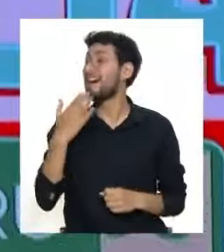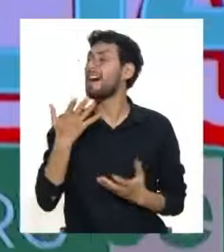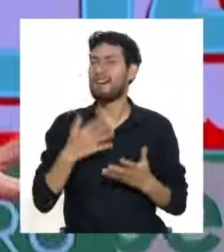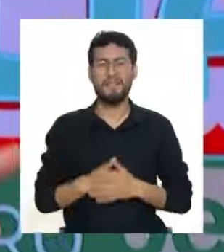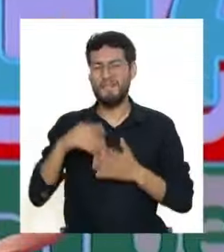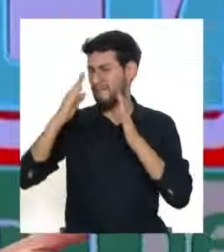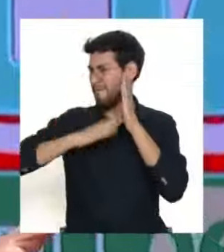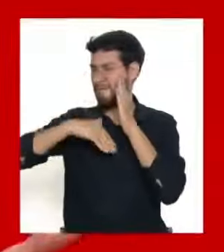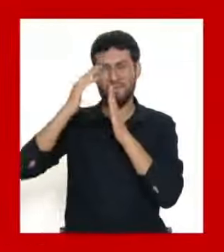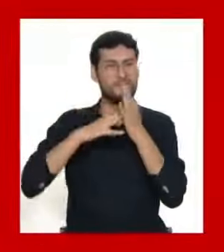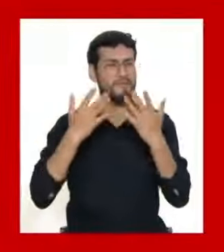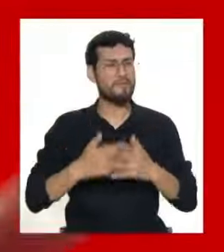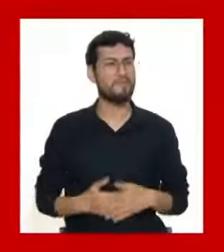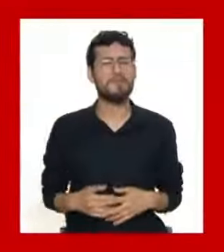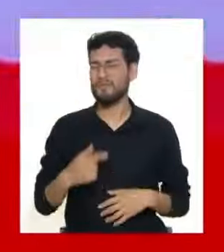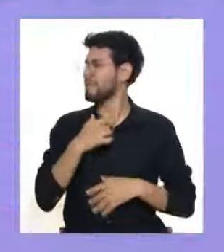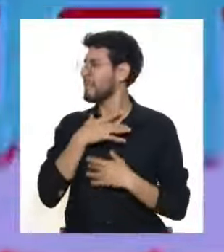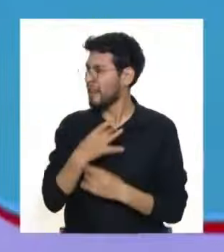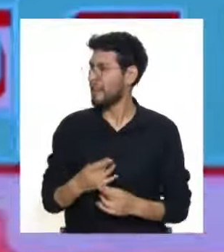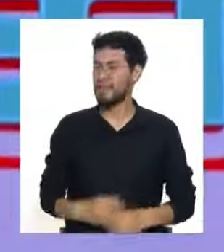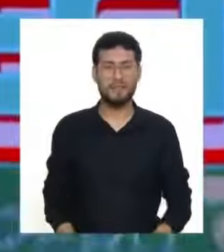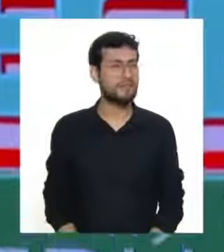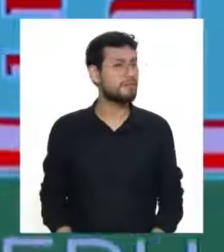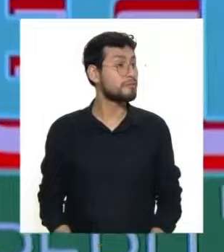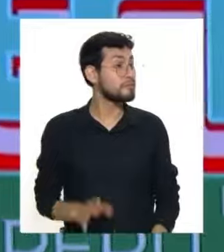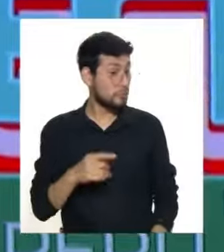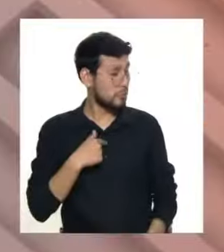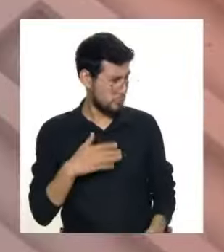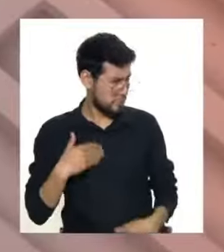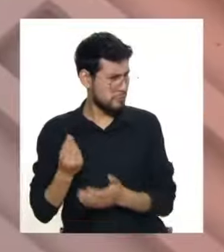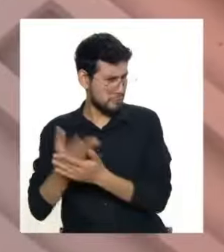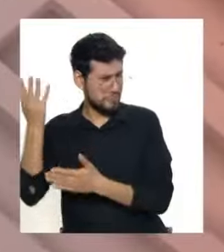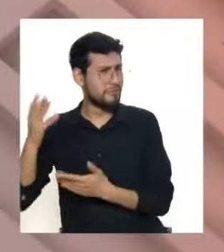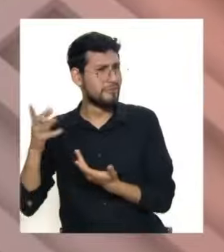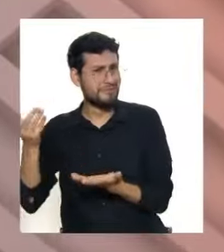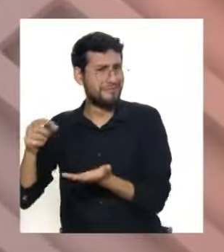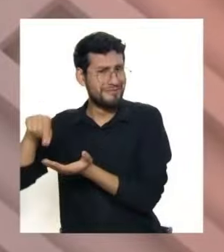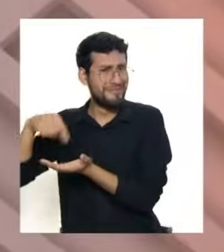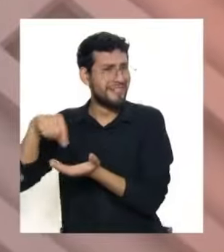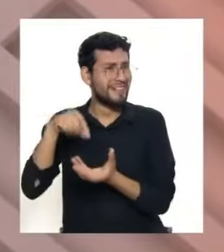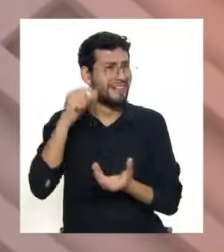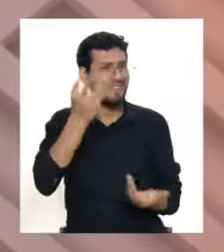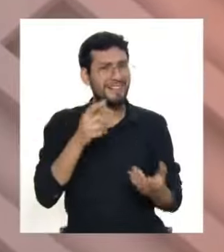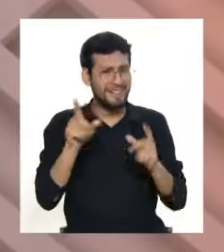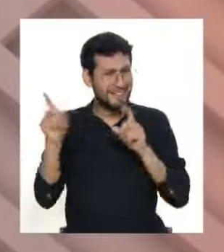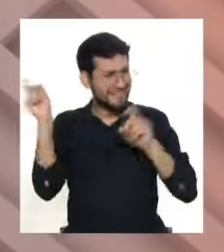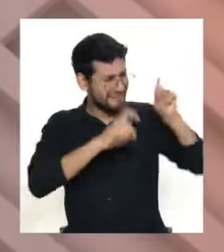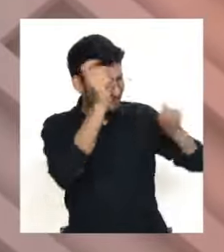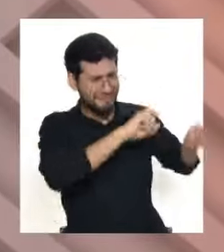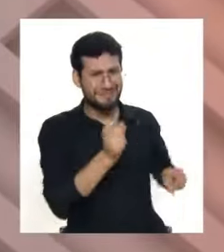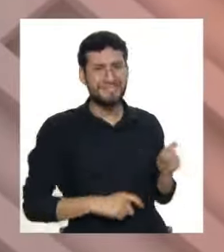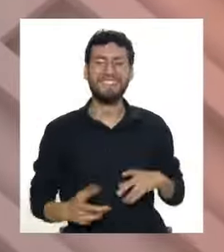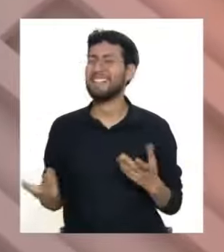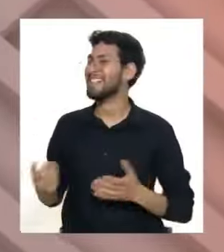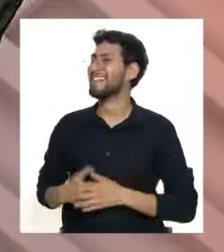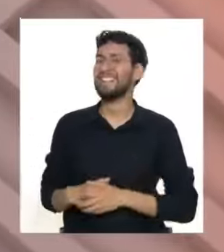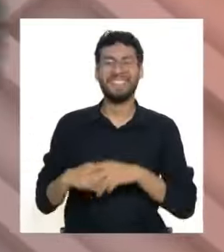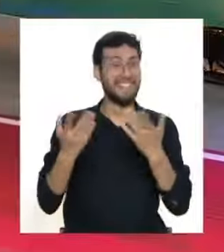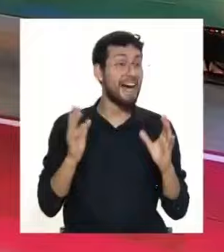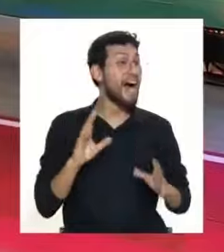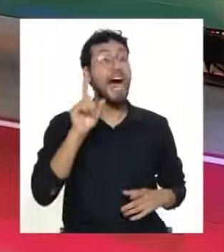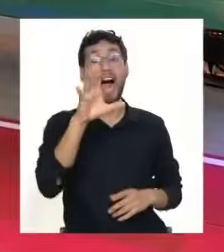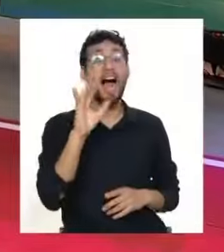la pintura, que te tienen la pintura. Eso me encanta. Ah, pero yo puedo ir a comprar ahí unos... ¿Puedo comprar unos sprays?